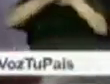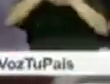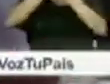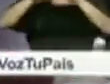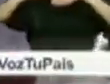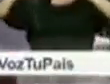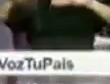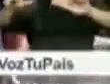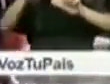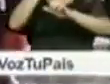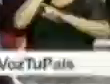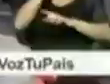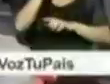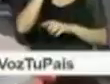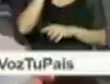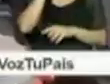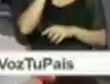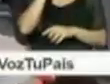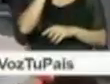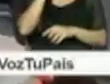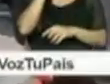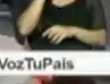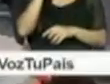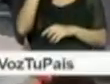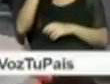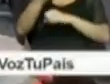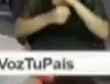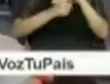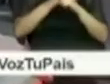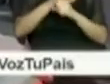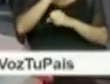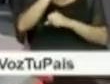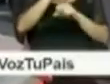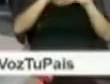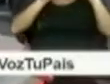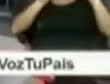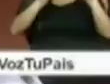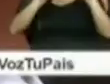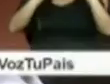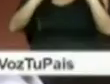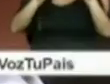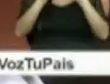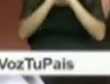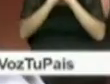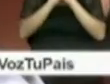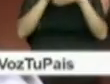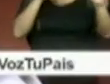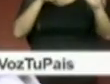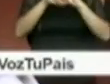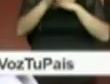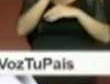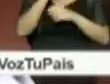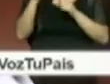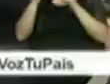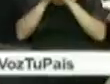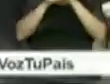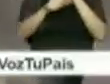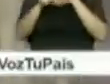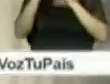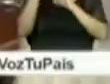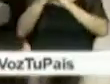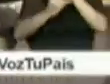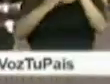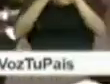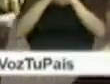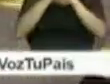primer grito de la independencia del 10 de agosto de 1809. Al acto protocolar lo acompañó el canciller Guillén López. La